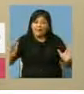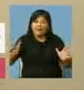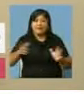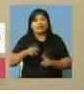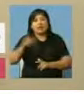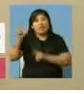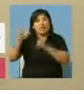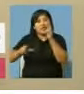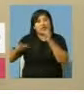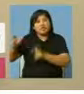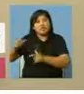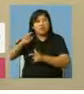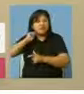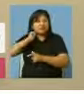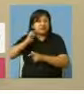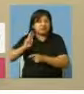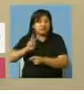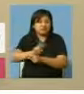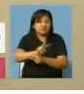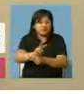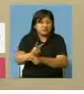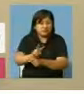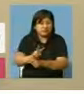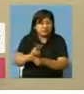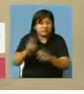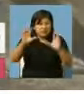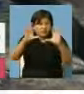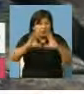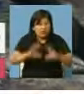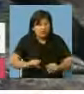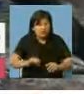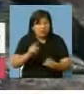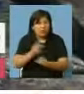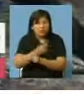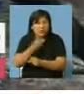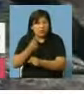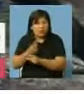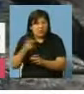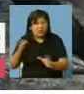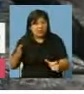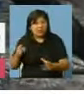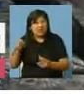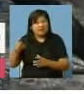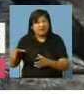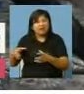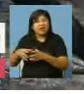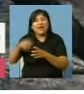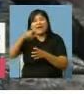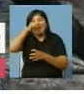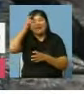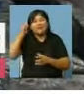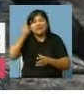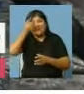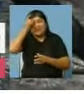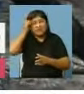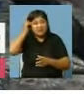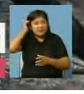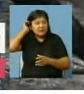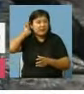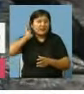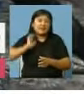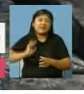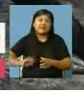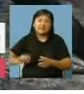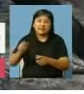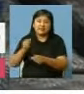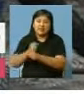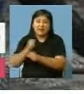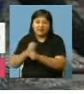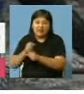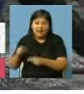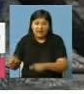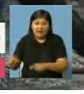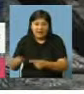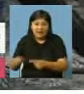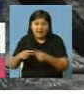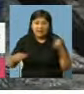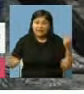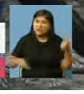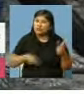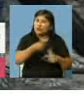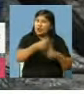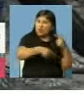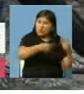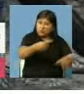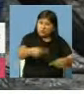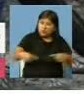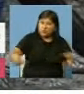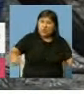Tanto los brigadistas del Sistema Nacional de Incendios Forestales, que convocó parques nacionales, y muchos de ellos